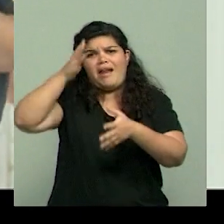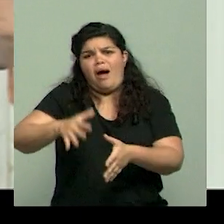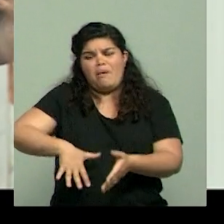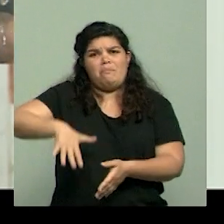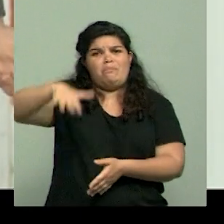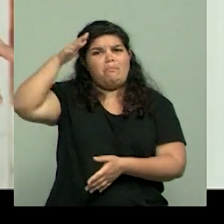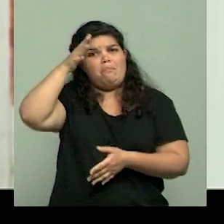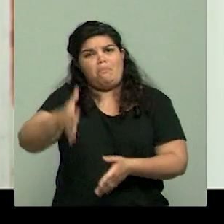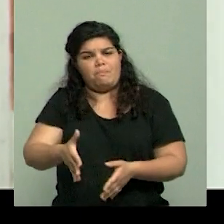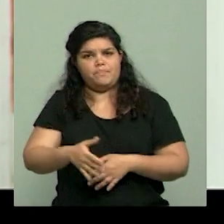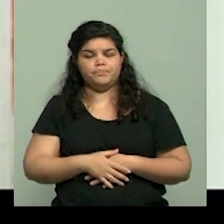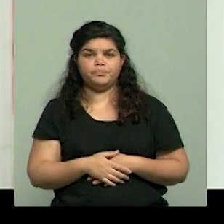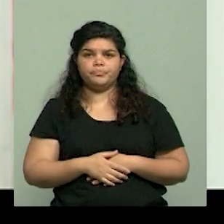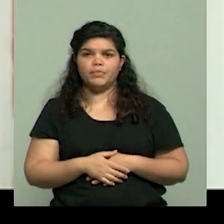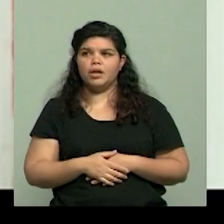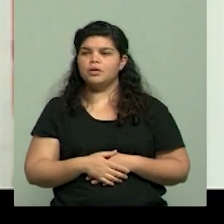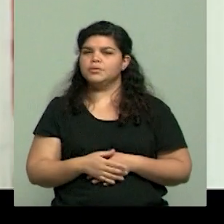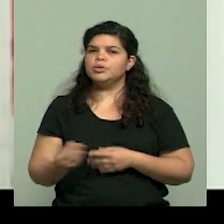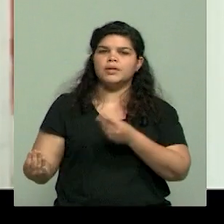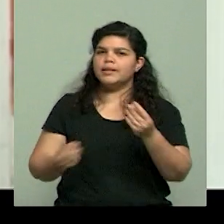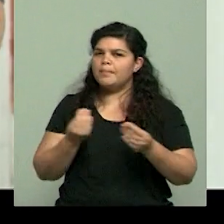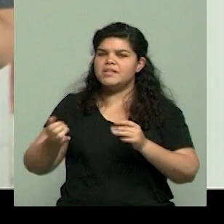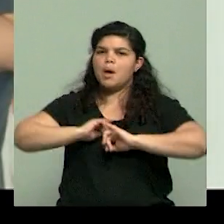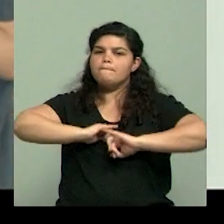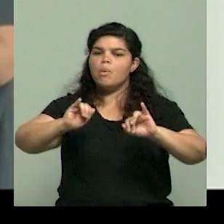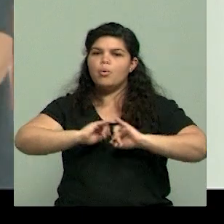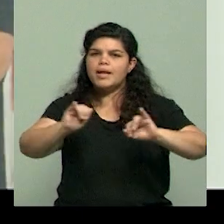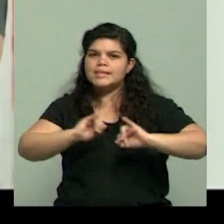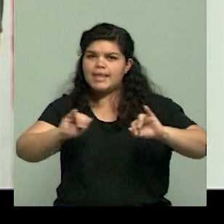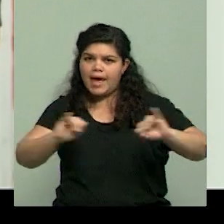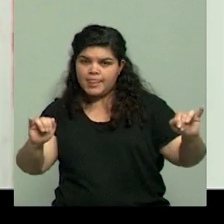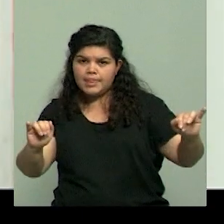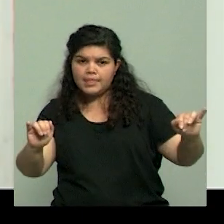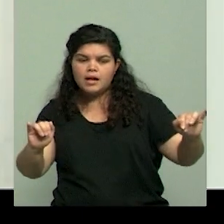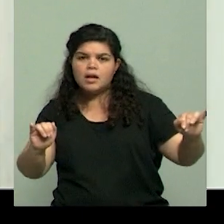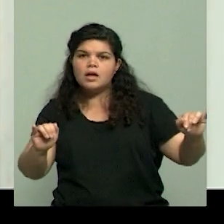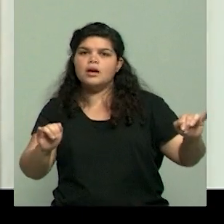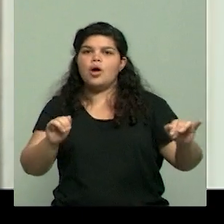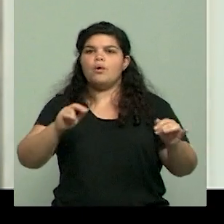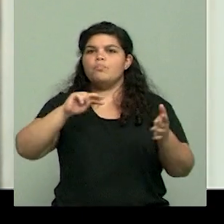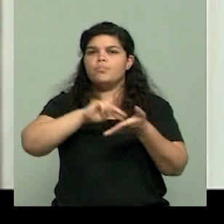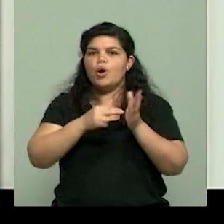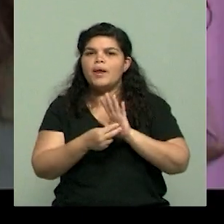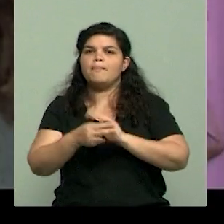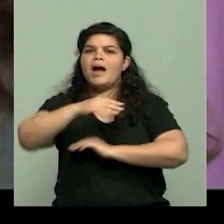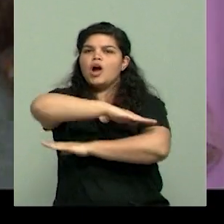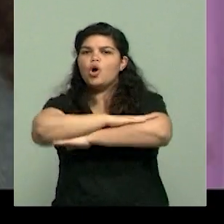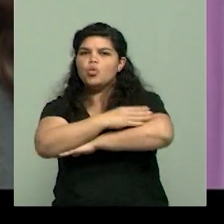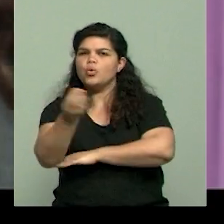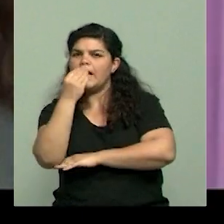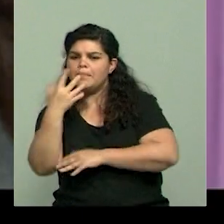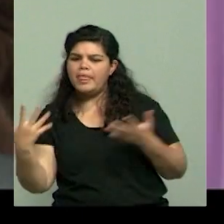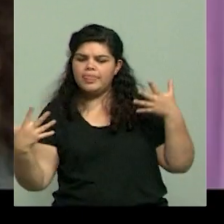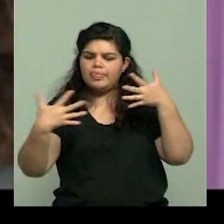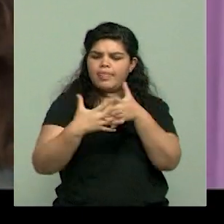la publicidad en la problemática de las conductas alimentarias? Porque generalmente seguimos